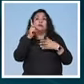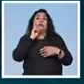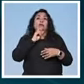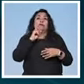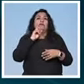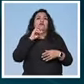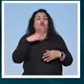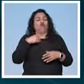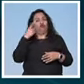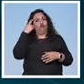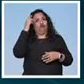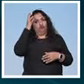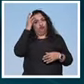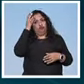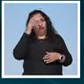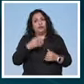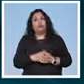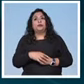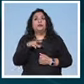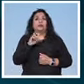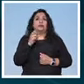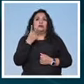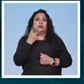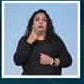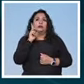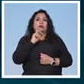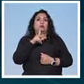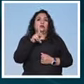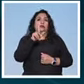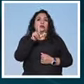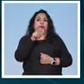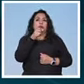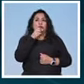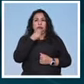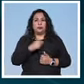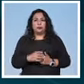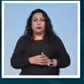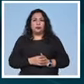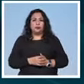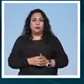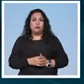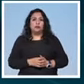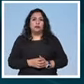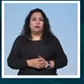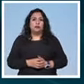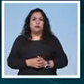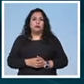a tomar conciencia de ella. Para Noticias 22, Katia León Monterrubio.